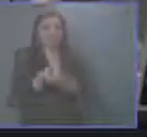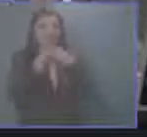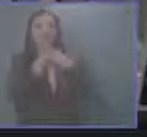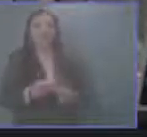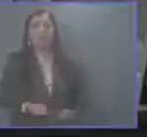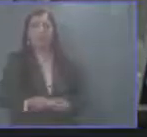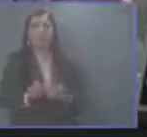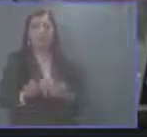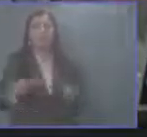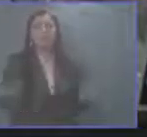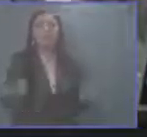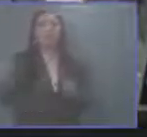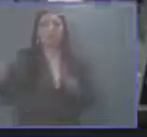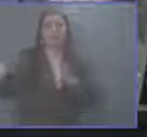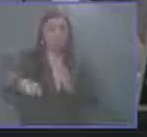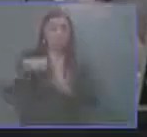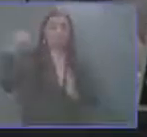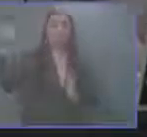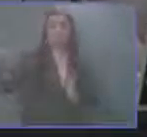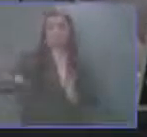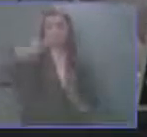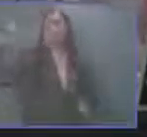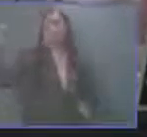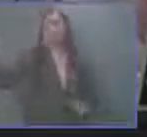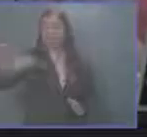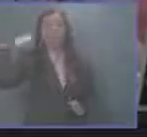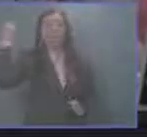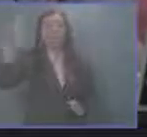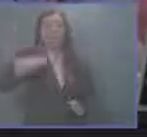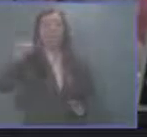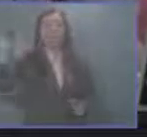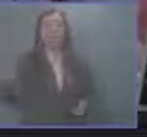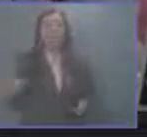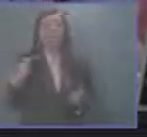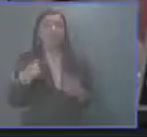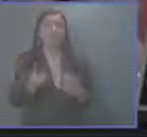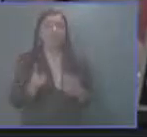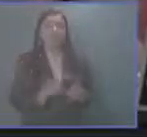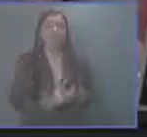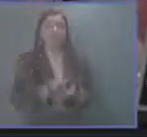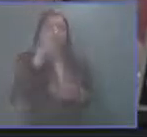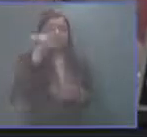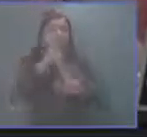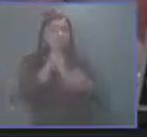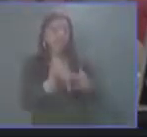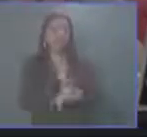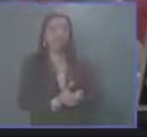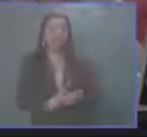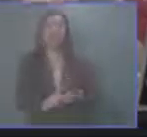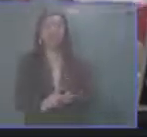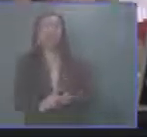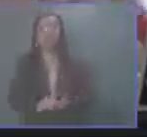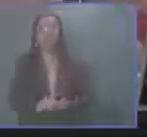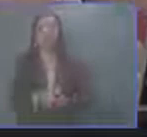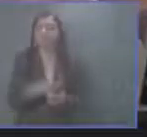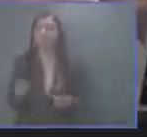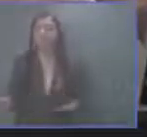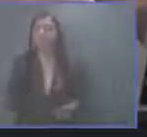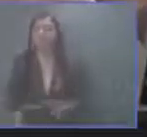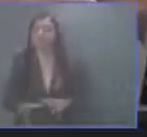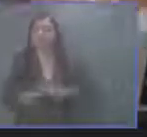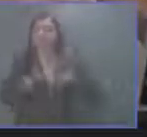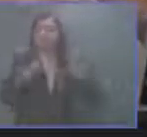porque esa arremetida feroz contra los diputados y diputadas contra